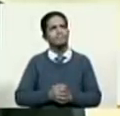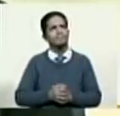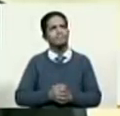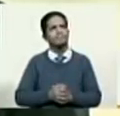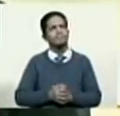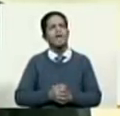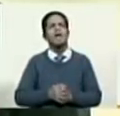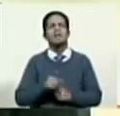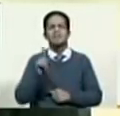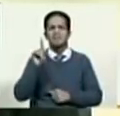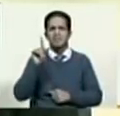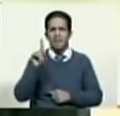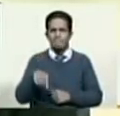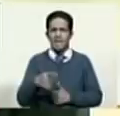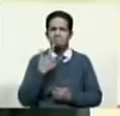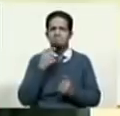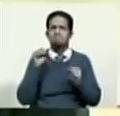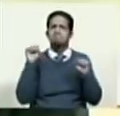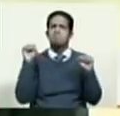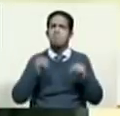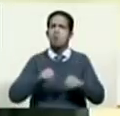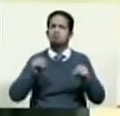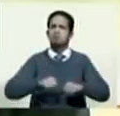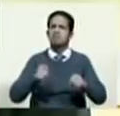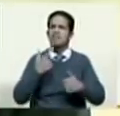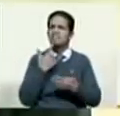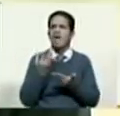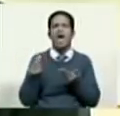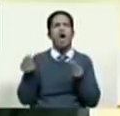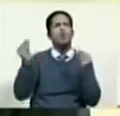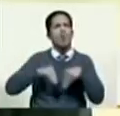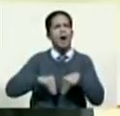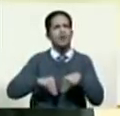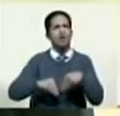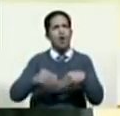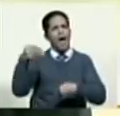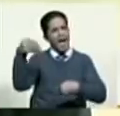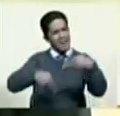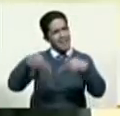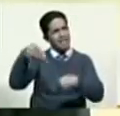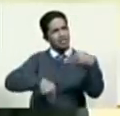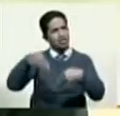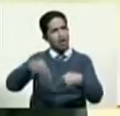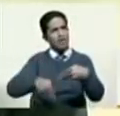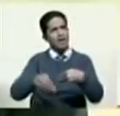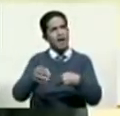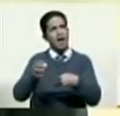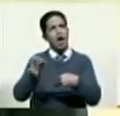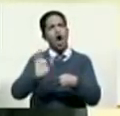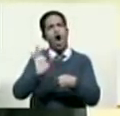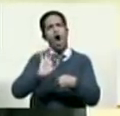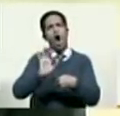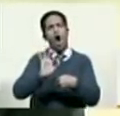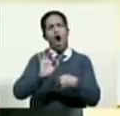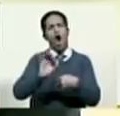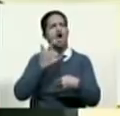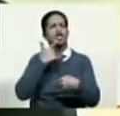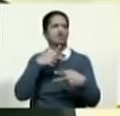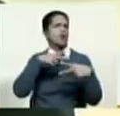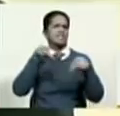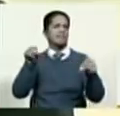también la posibilidad de que se llegue a un acuerdo para unas elecciones presidenciales o las descarta de